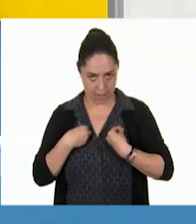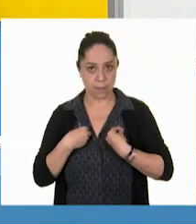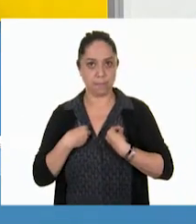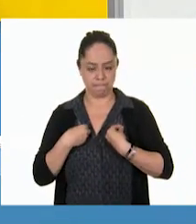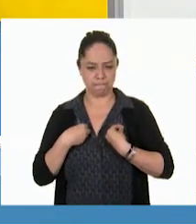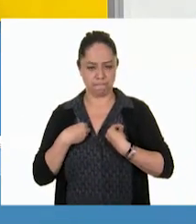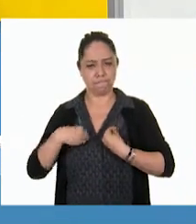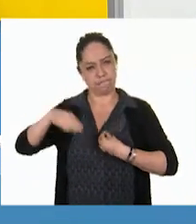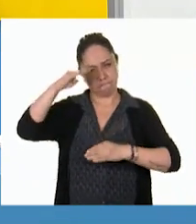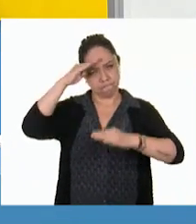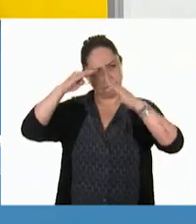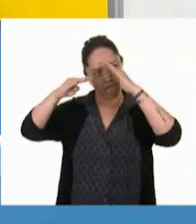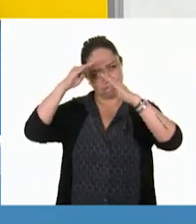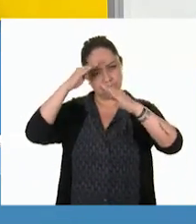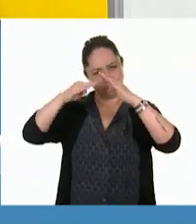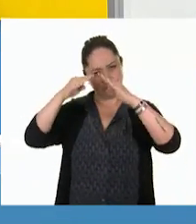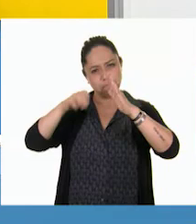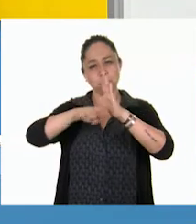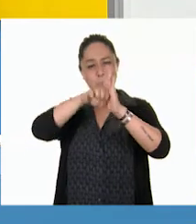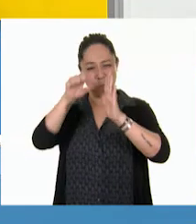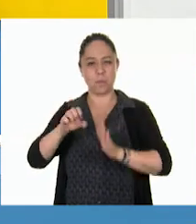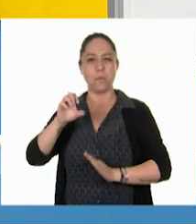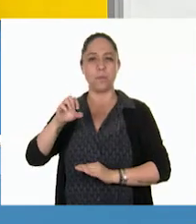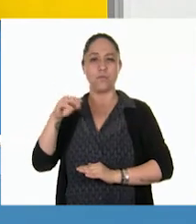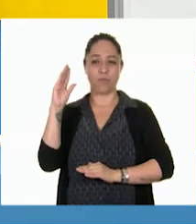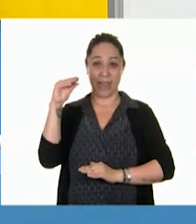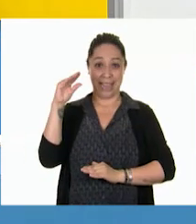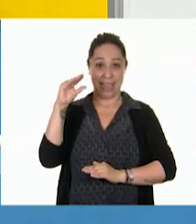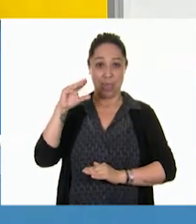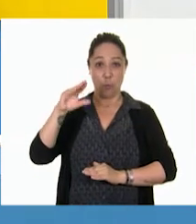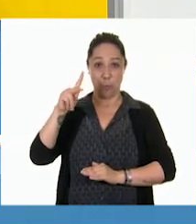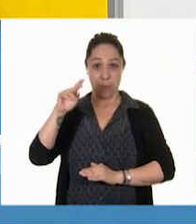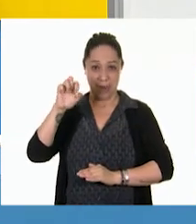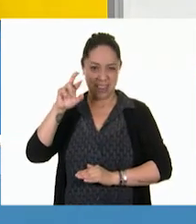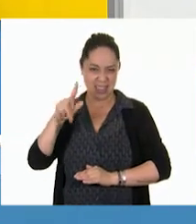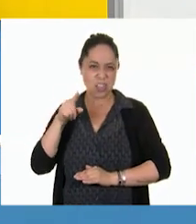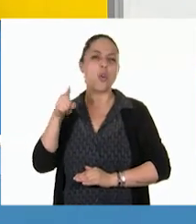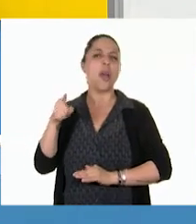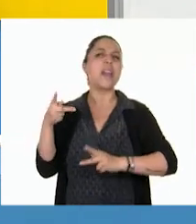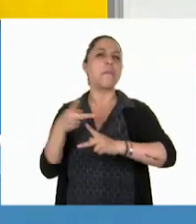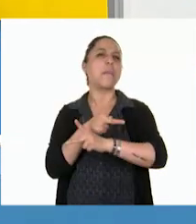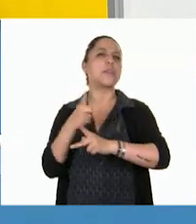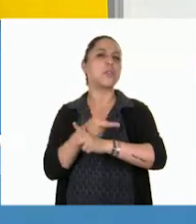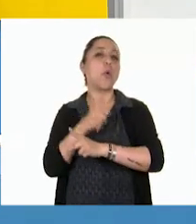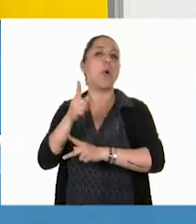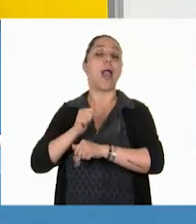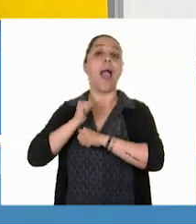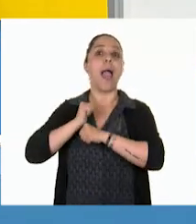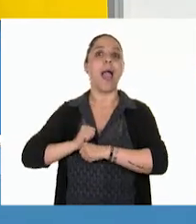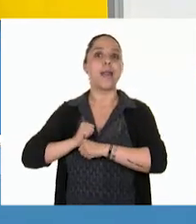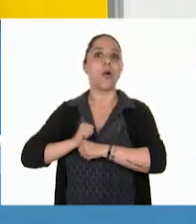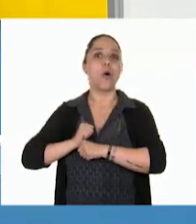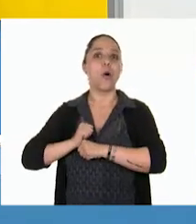a analizar lo que sucedió con Cupertino y su tarea de lavar los trastes. Y...